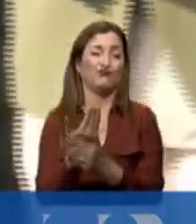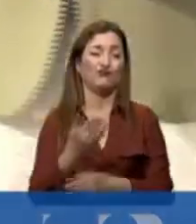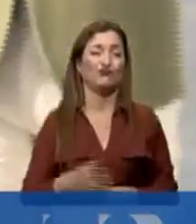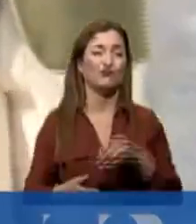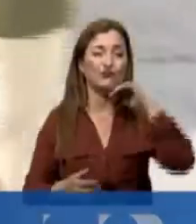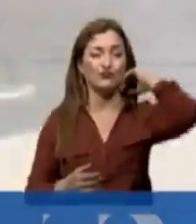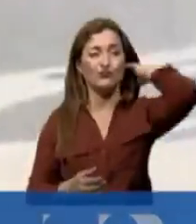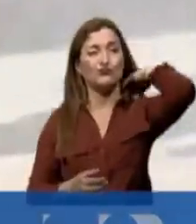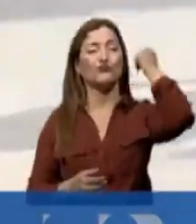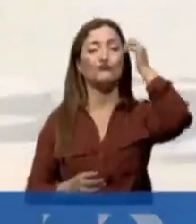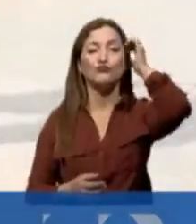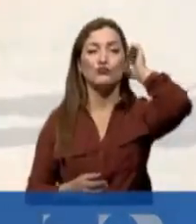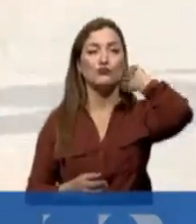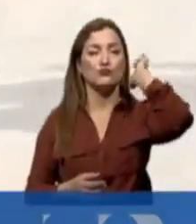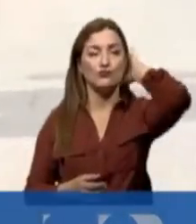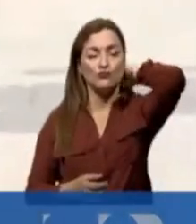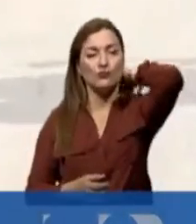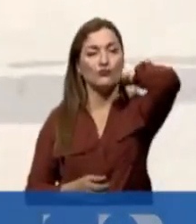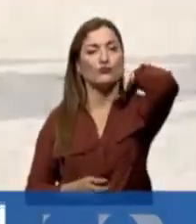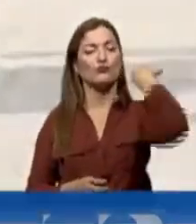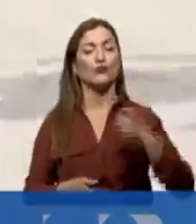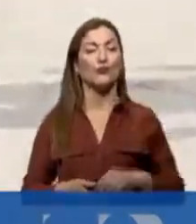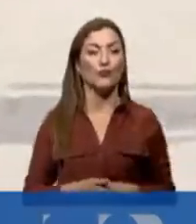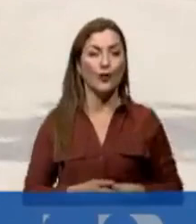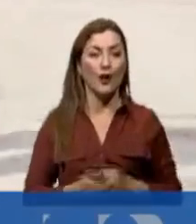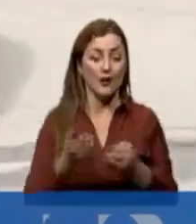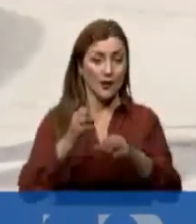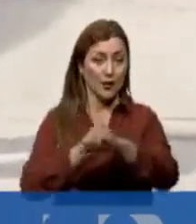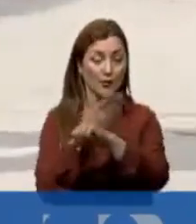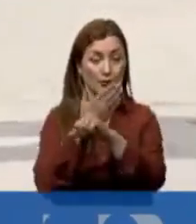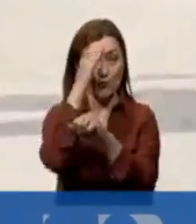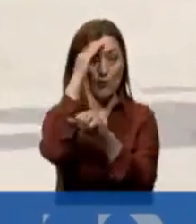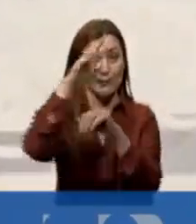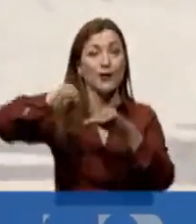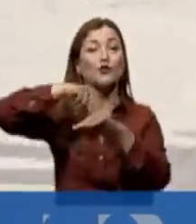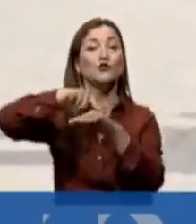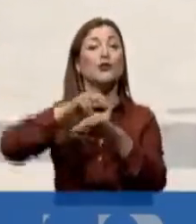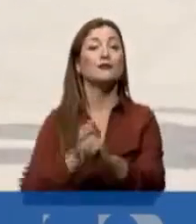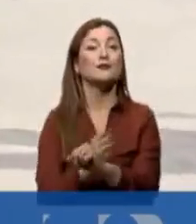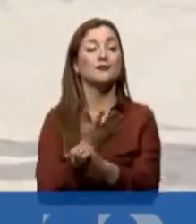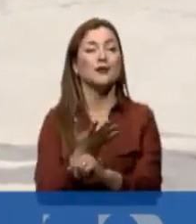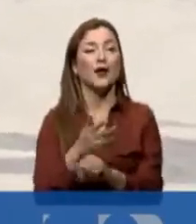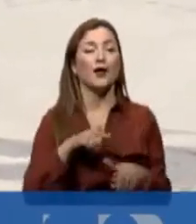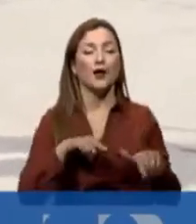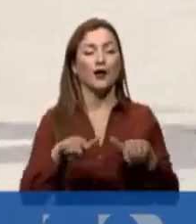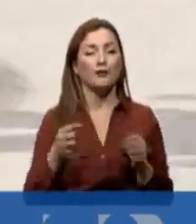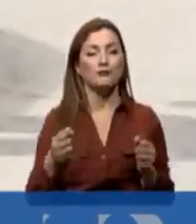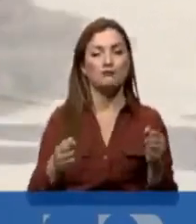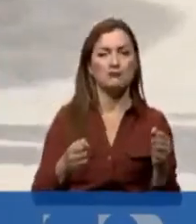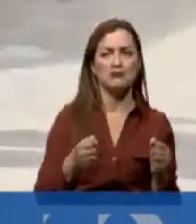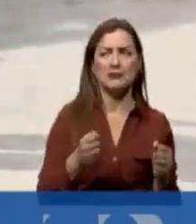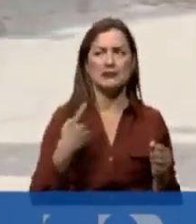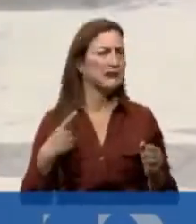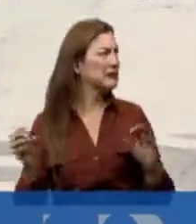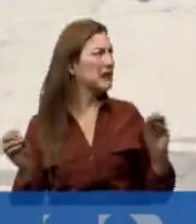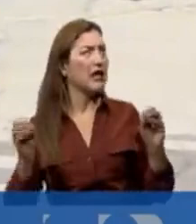los conductores para robarles los vehículos. Las recomendaciones que manifiesta la Policía Nacional es que no transite por las zonas abandonadas,